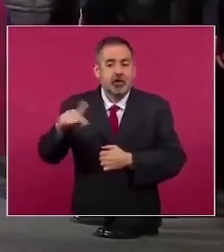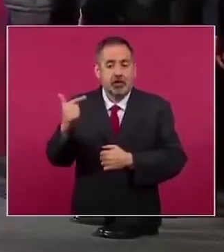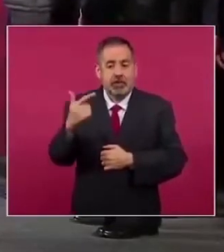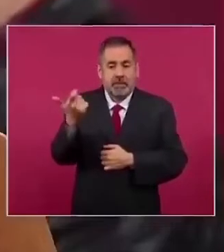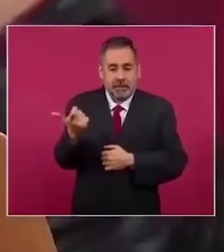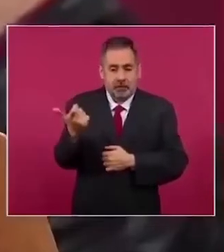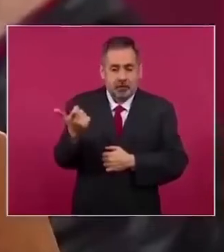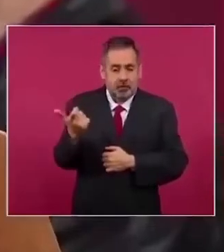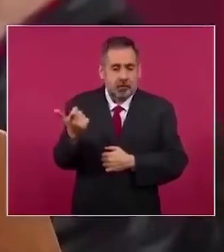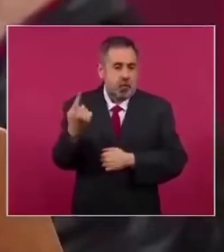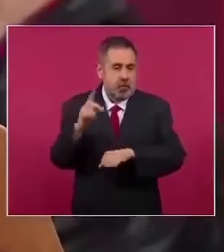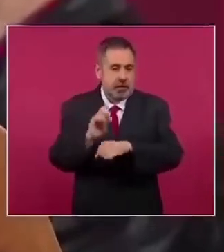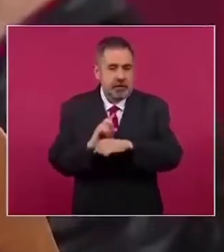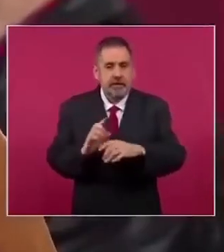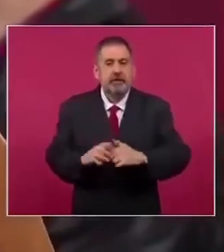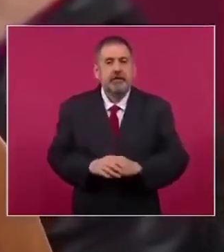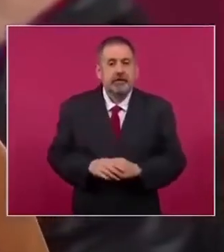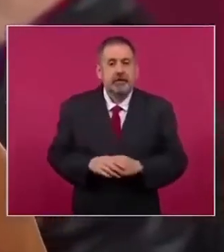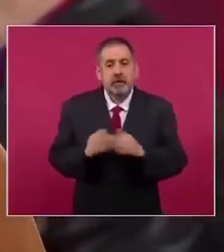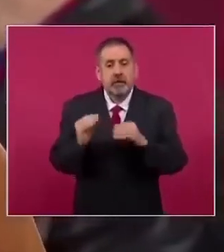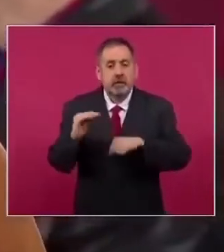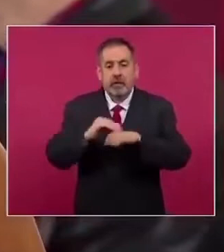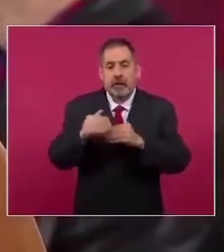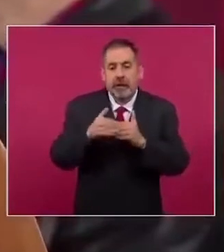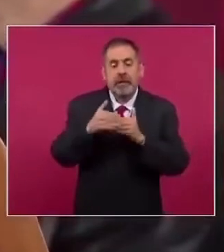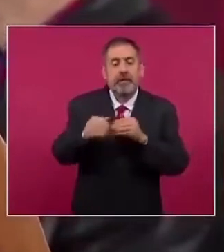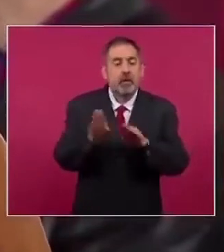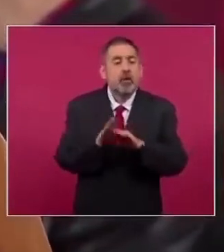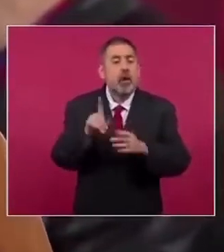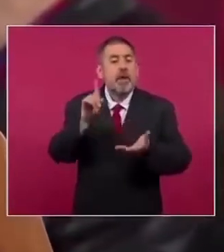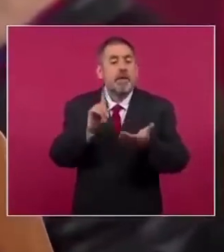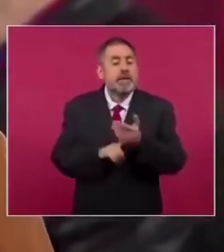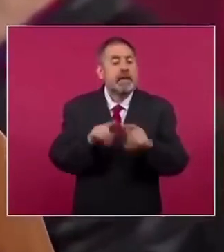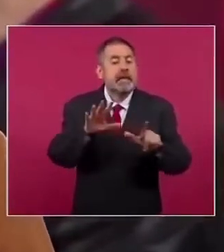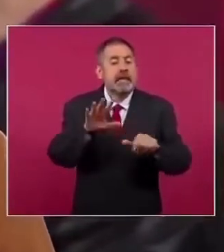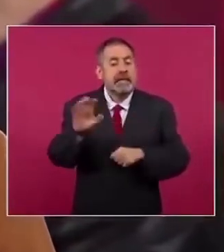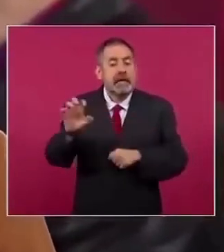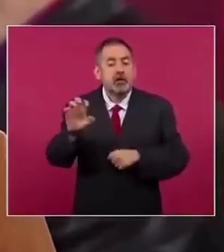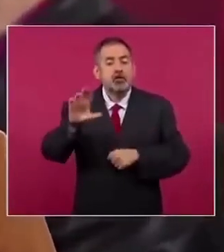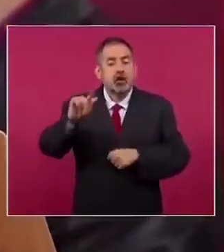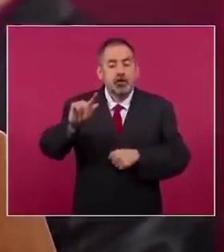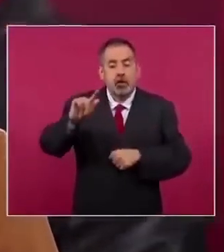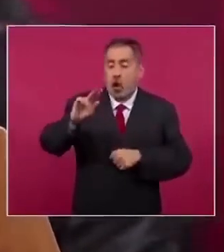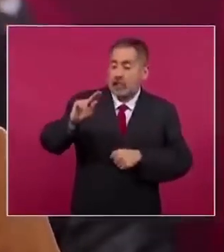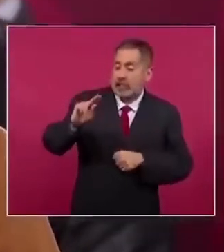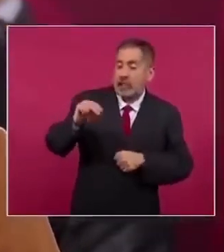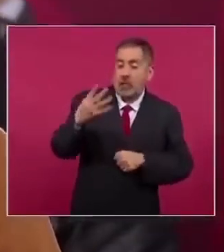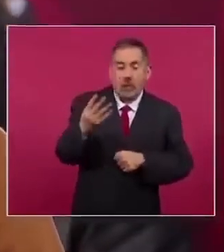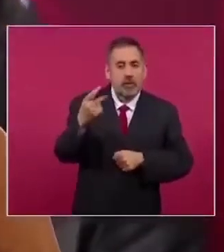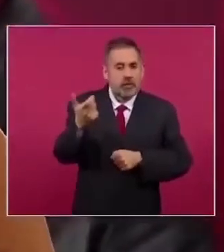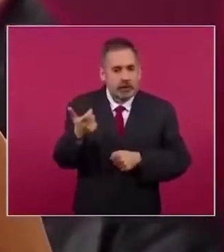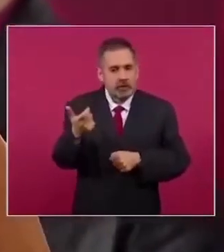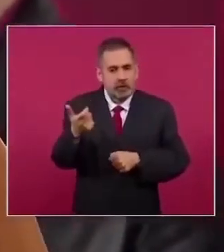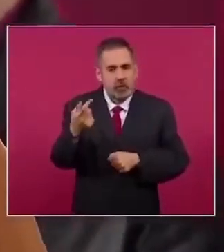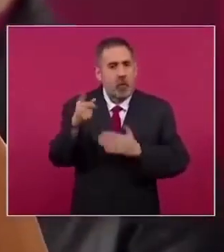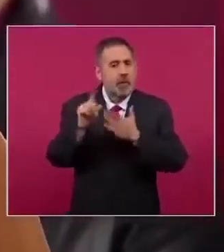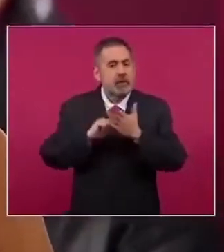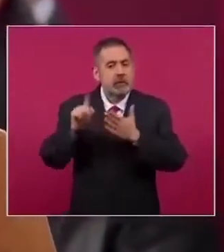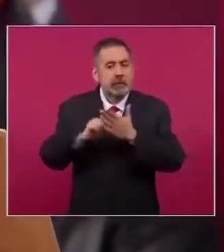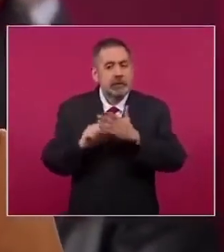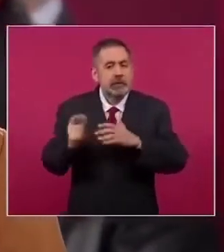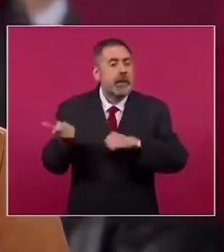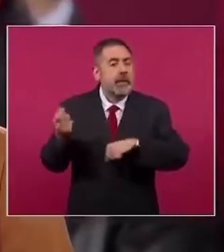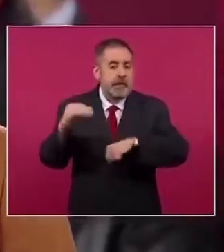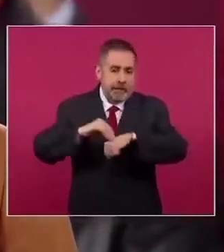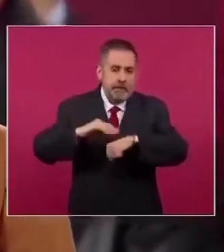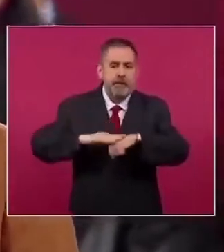312 pesos al día. Un incremento de 1.584 pesos